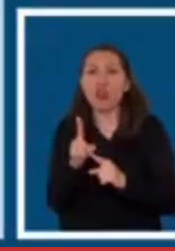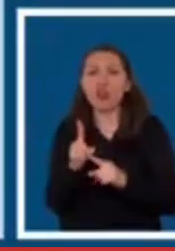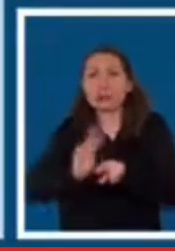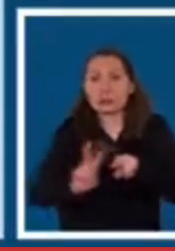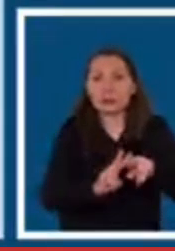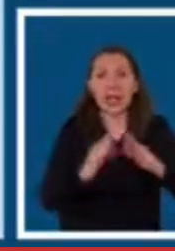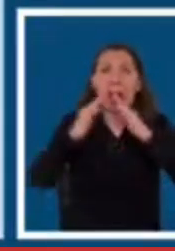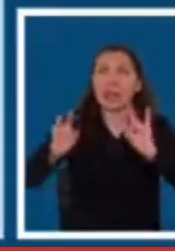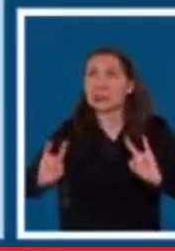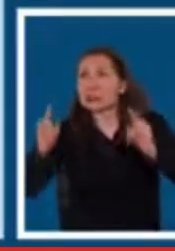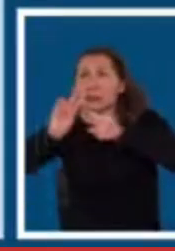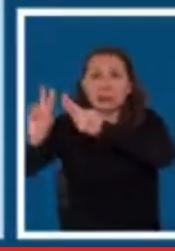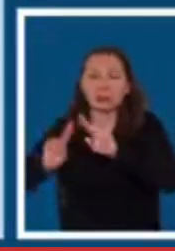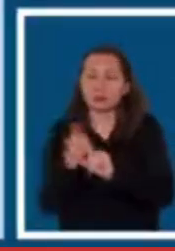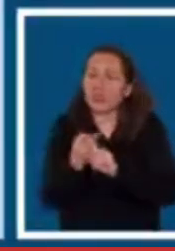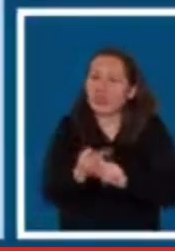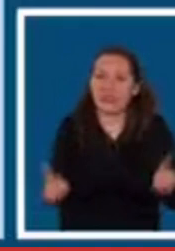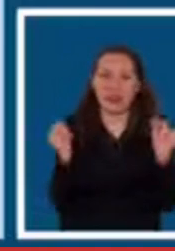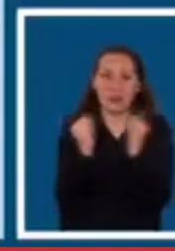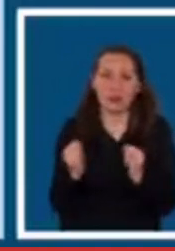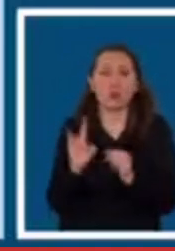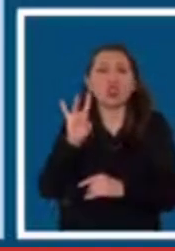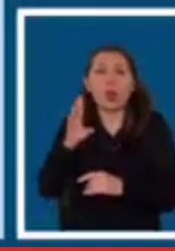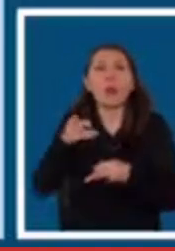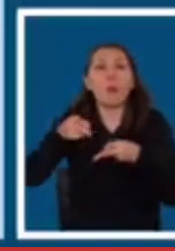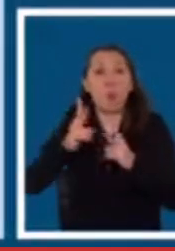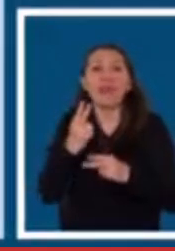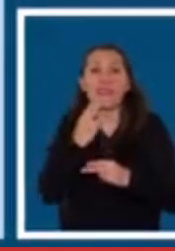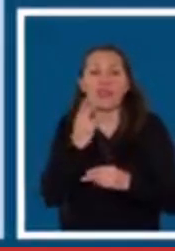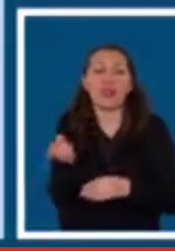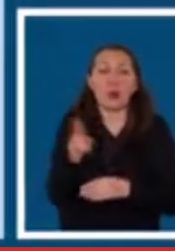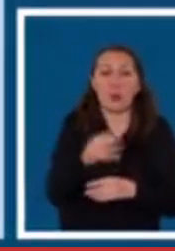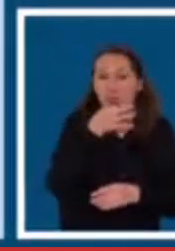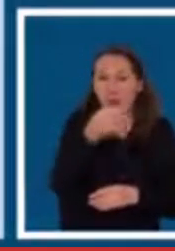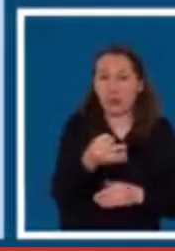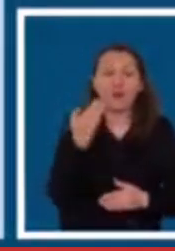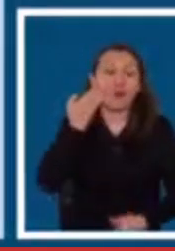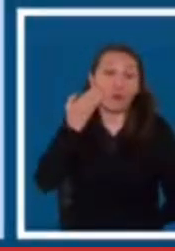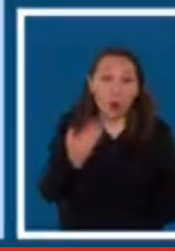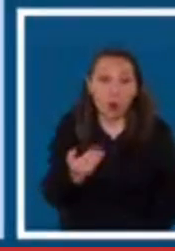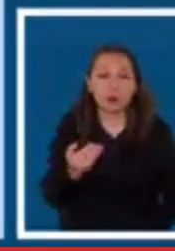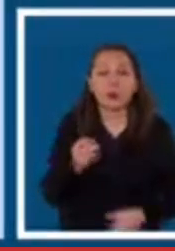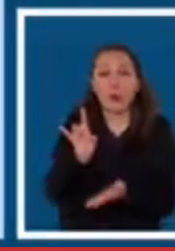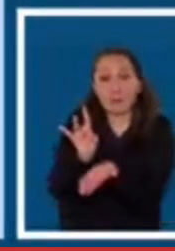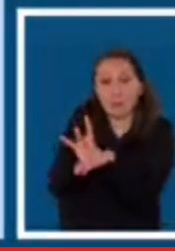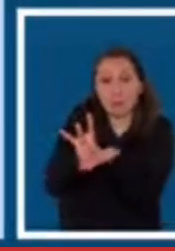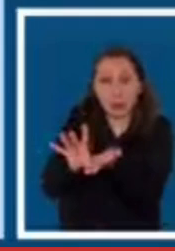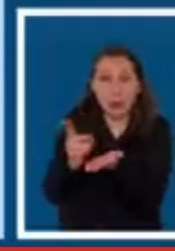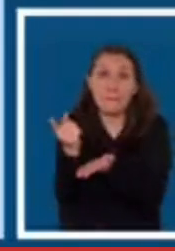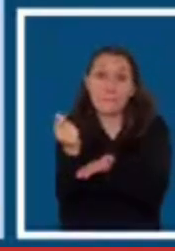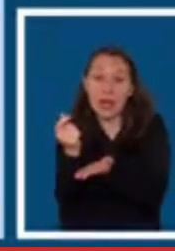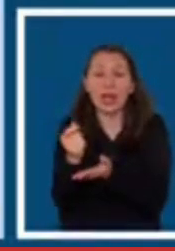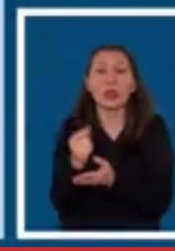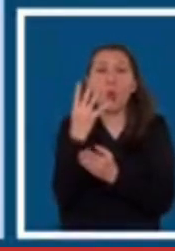ni reparar la vivienda para eso son medidas distintas y precisamente lo que hemos hablado Es que este Bono es una transferencia que están